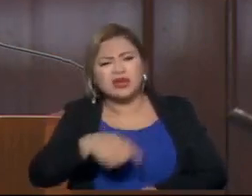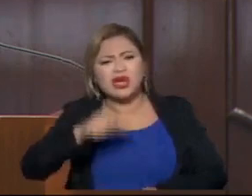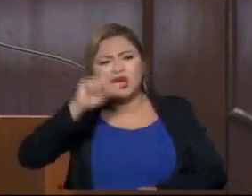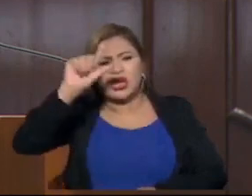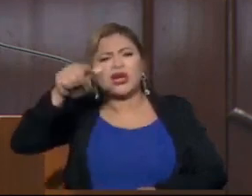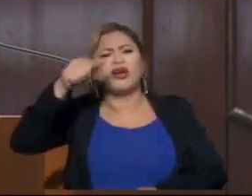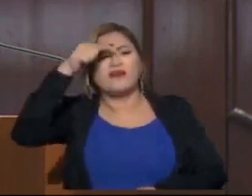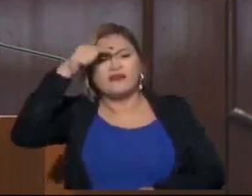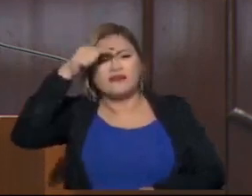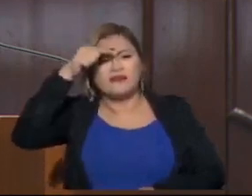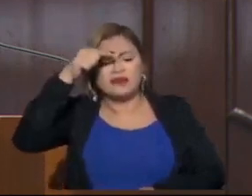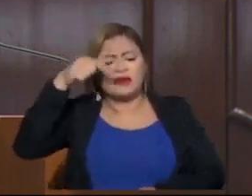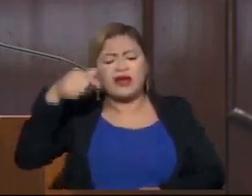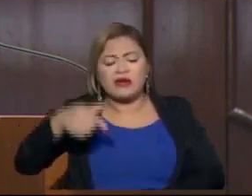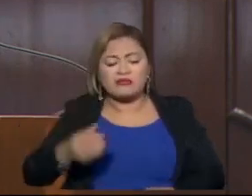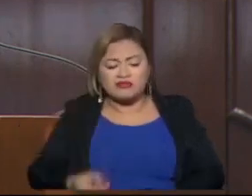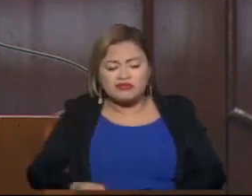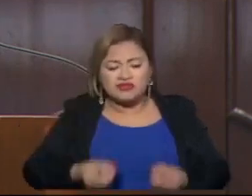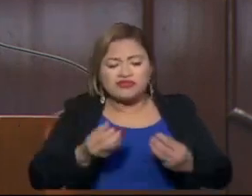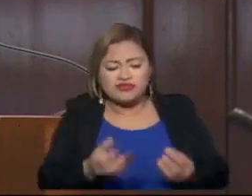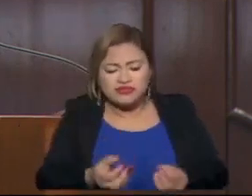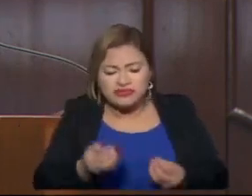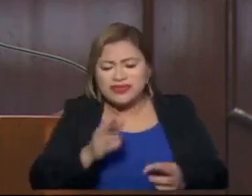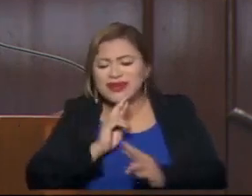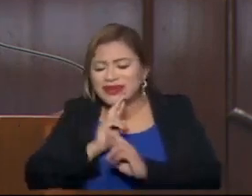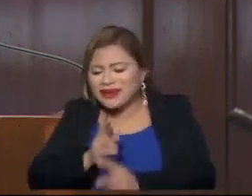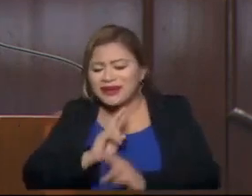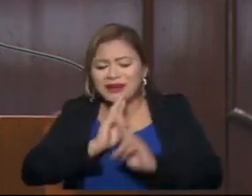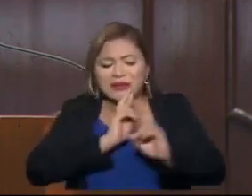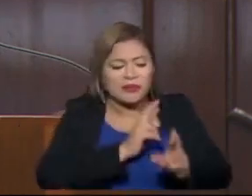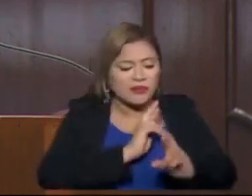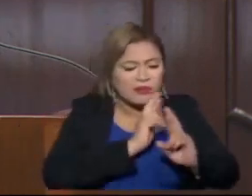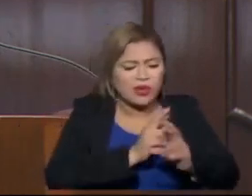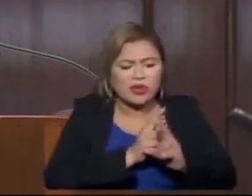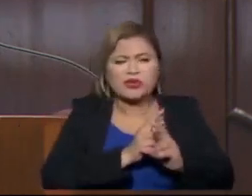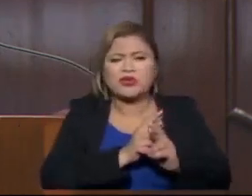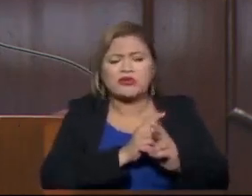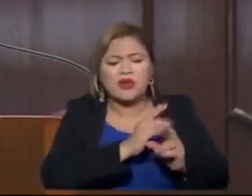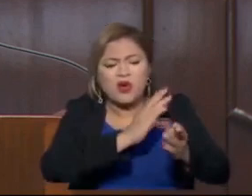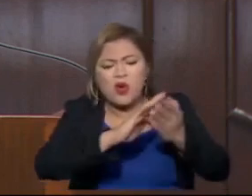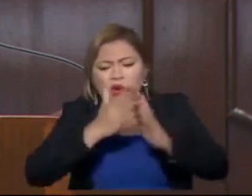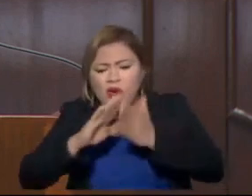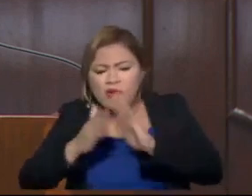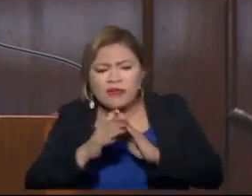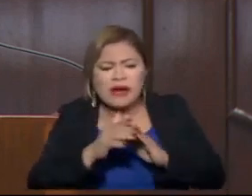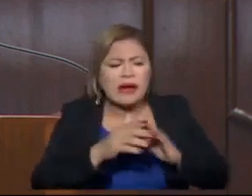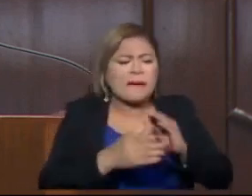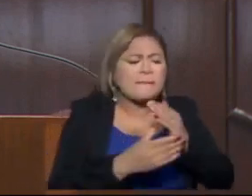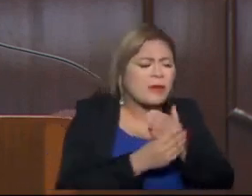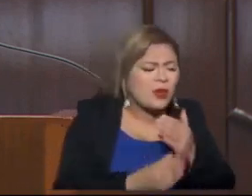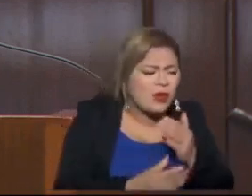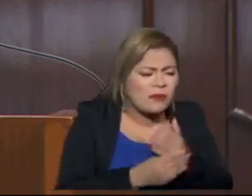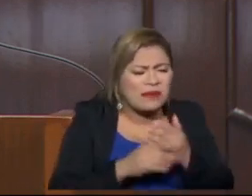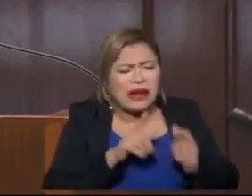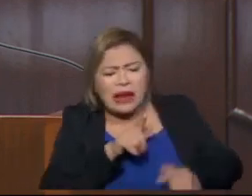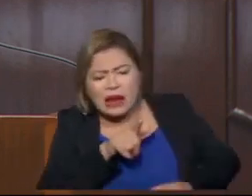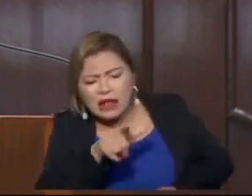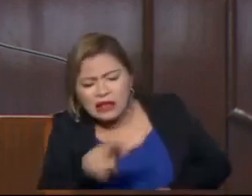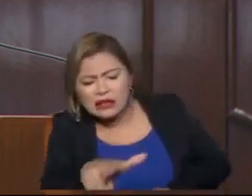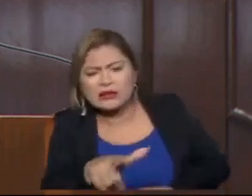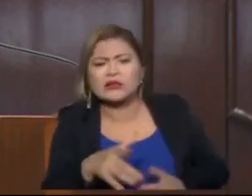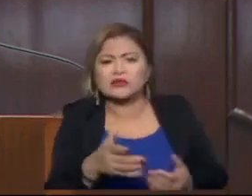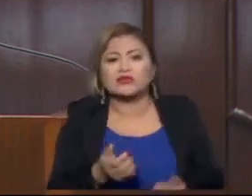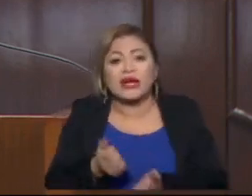llevar respuestas concretas a las comunidades más vulnerables de la población y